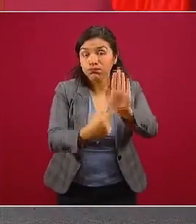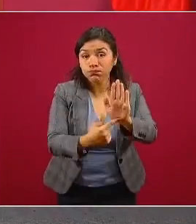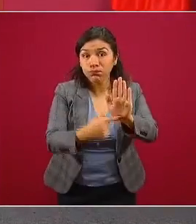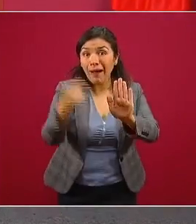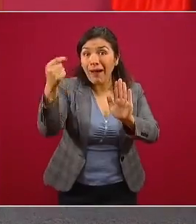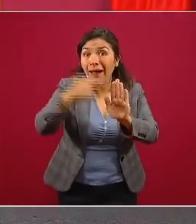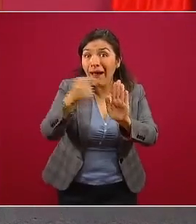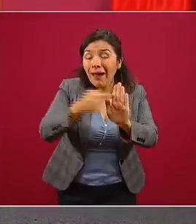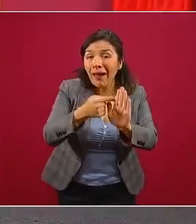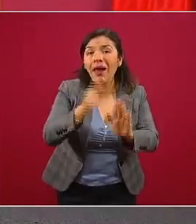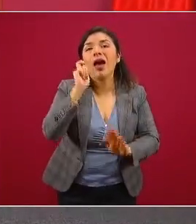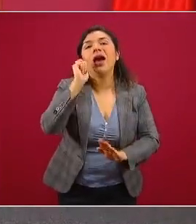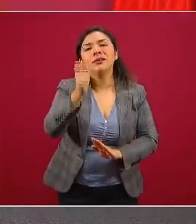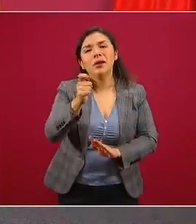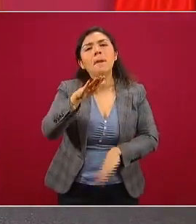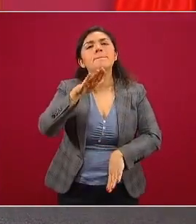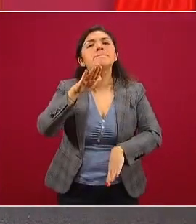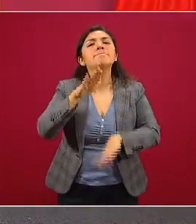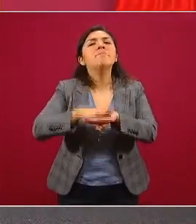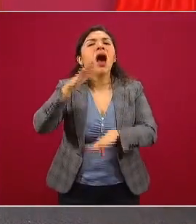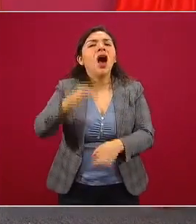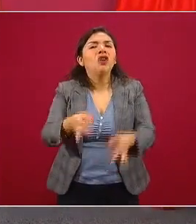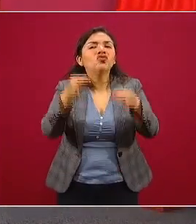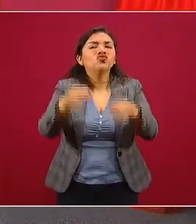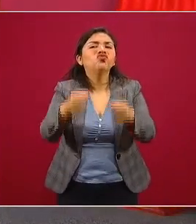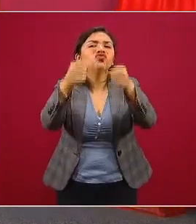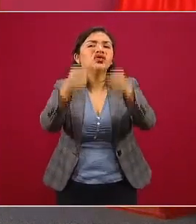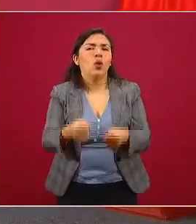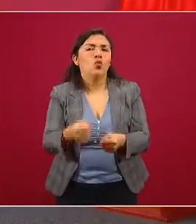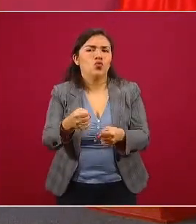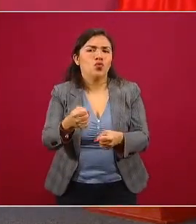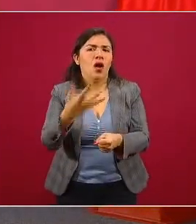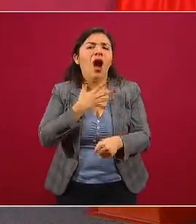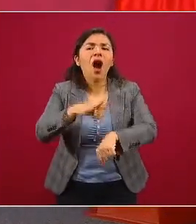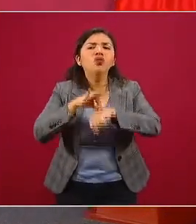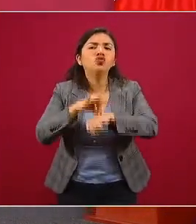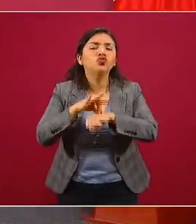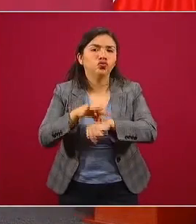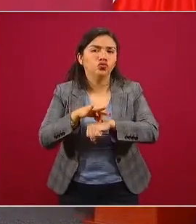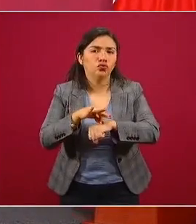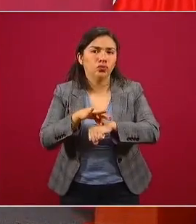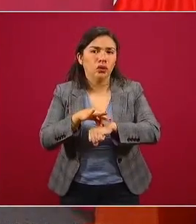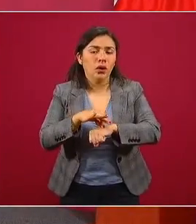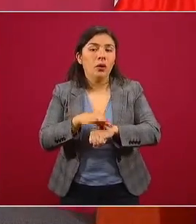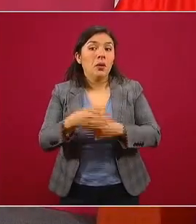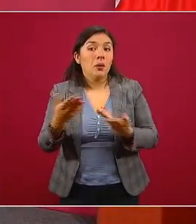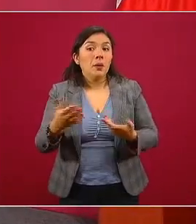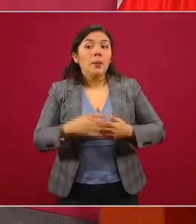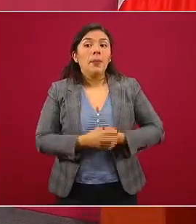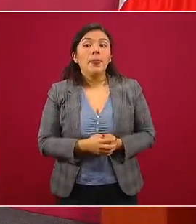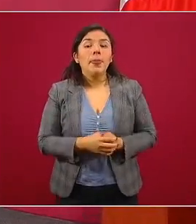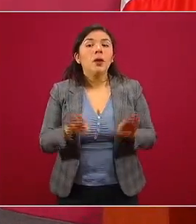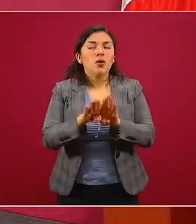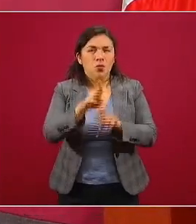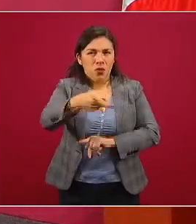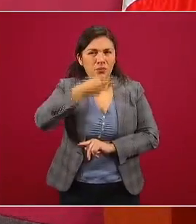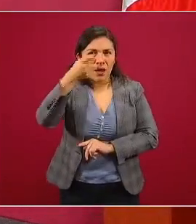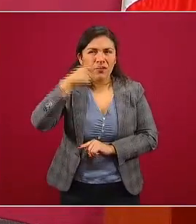los más apegados a la realidad. Si vemos en el caso de